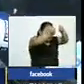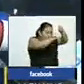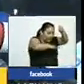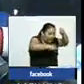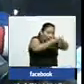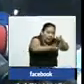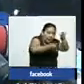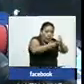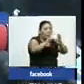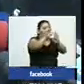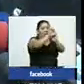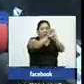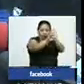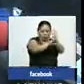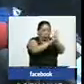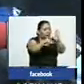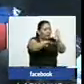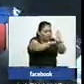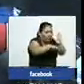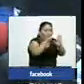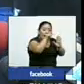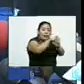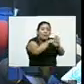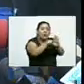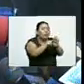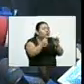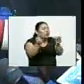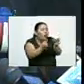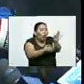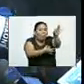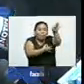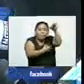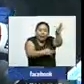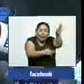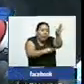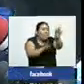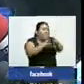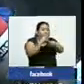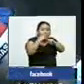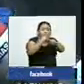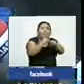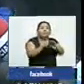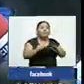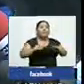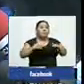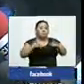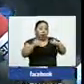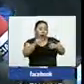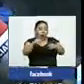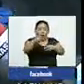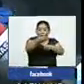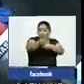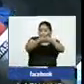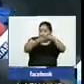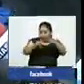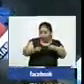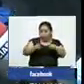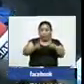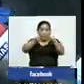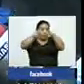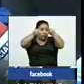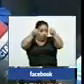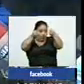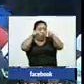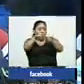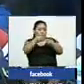estatuto de la asociación tenía que ser destinado única y exclusivamente a centros penales. Y es lo que se ha